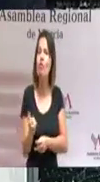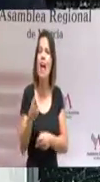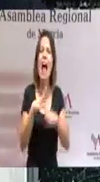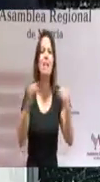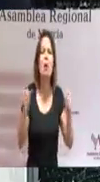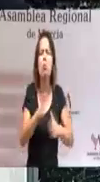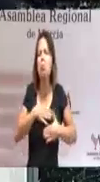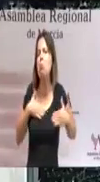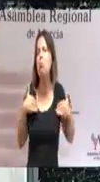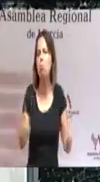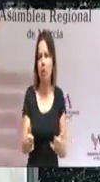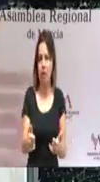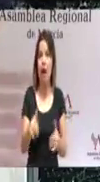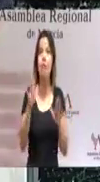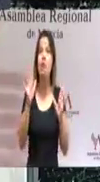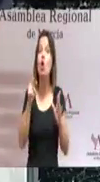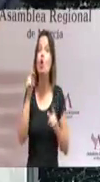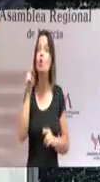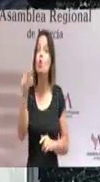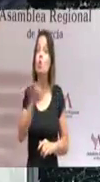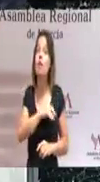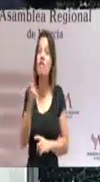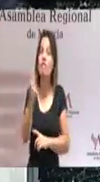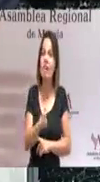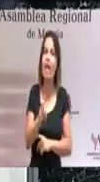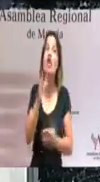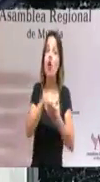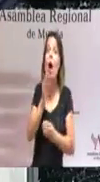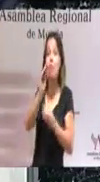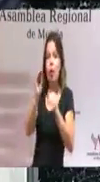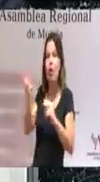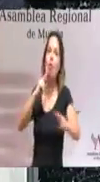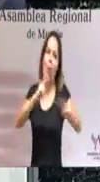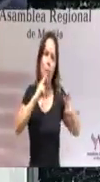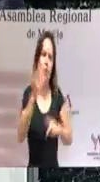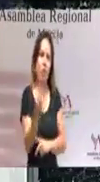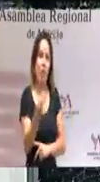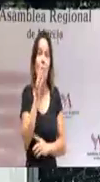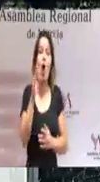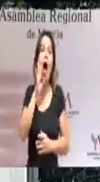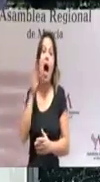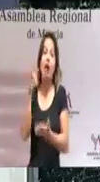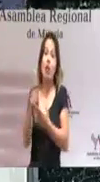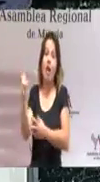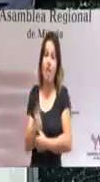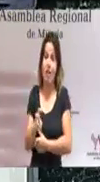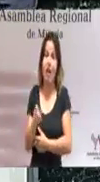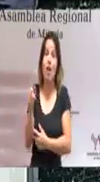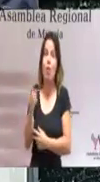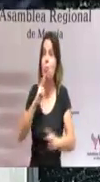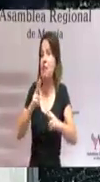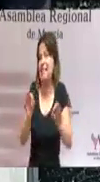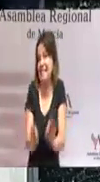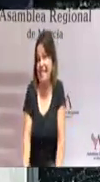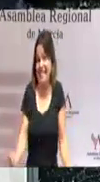Asamblea cuando usted quiera. Ahora, cuando usted venga, conteste a las preguntas que le hacemos, porque cuando ha venido ni siquiera nos ha